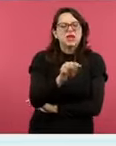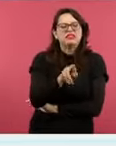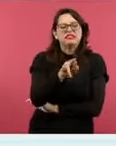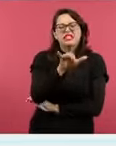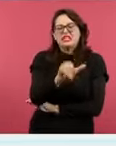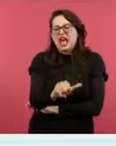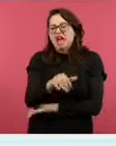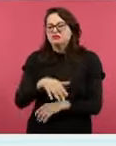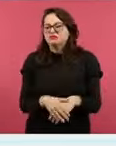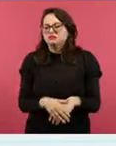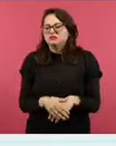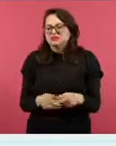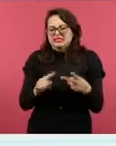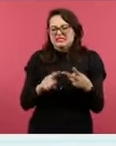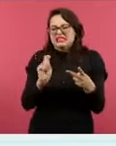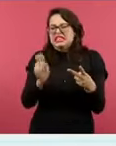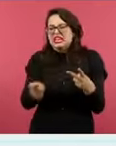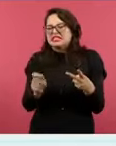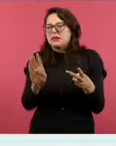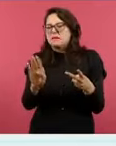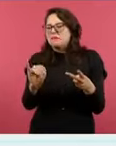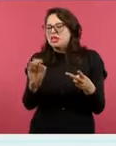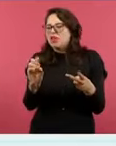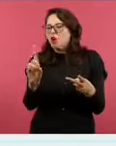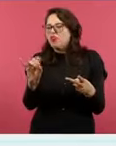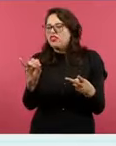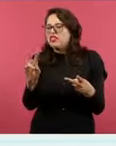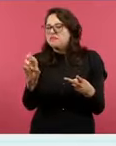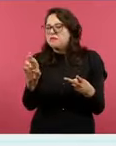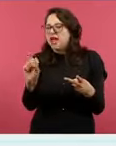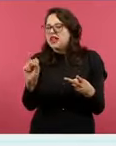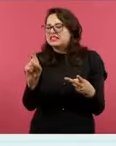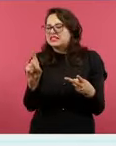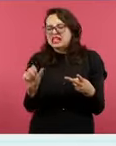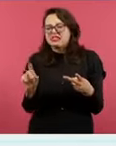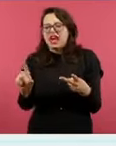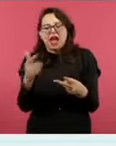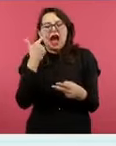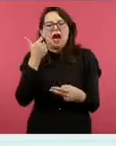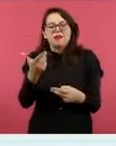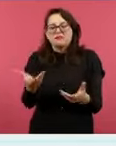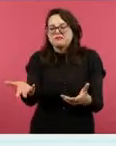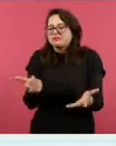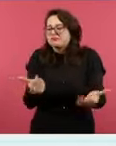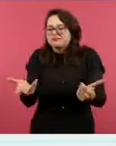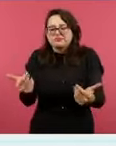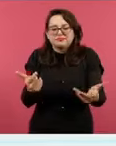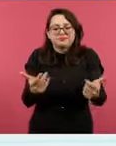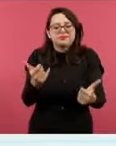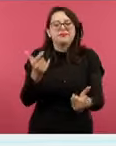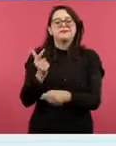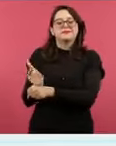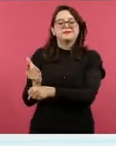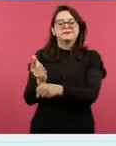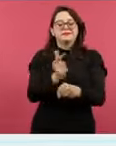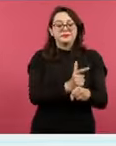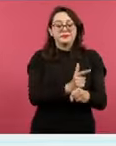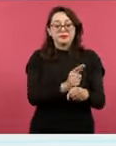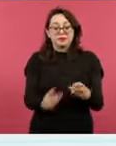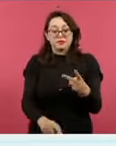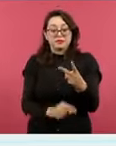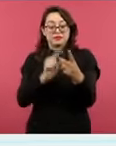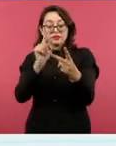2 es indagación. Es uno de los momentos más importantes del proyecto porque ahí se desarrollan las respuestas